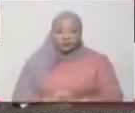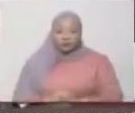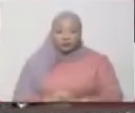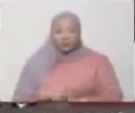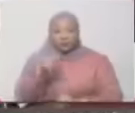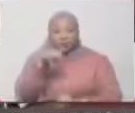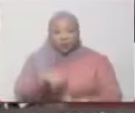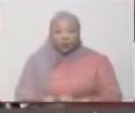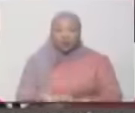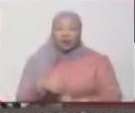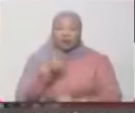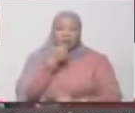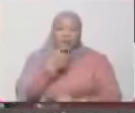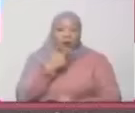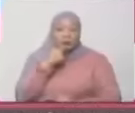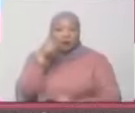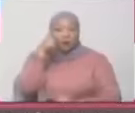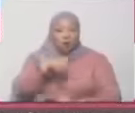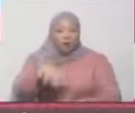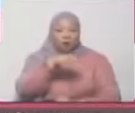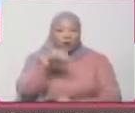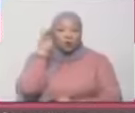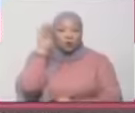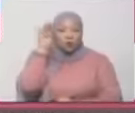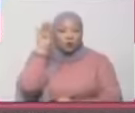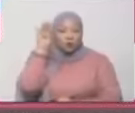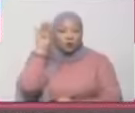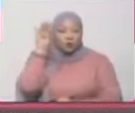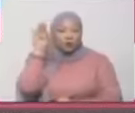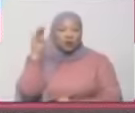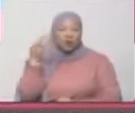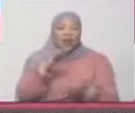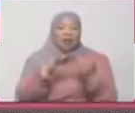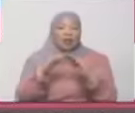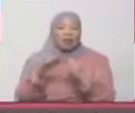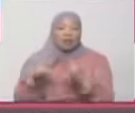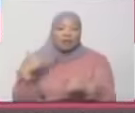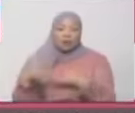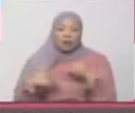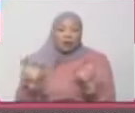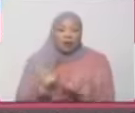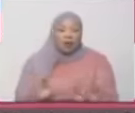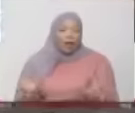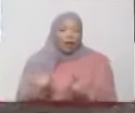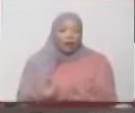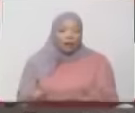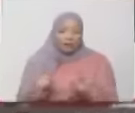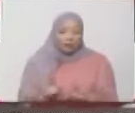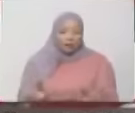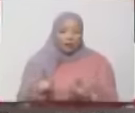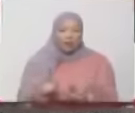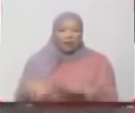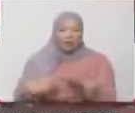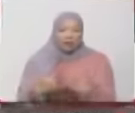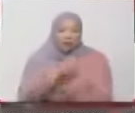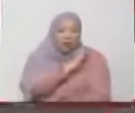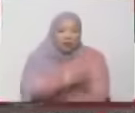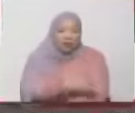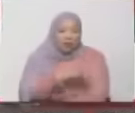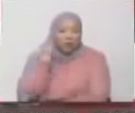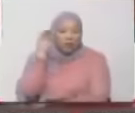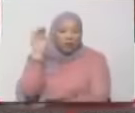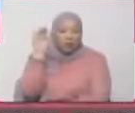Aquí está la energía del futuro. Comuna o nada. La energía del futuro. Aquí